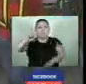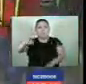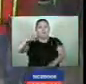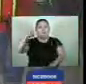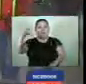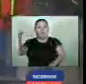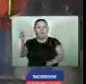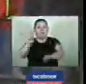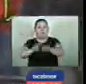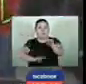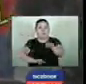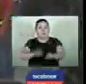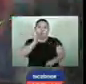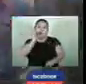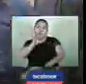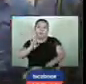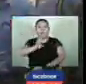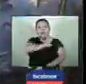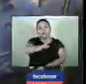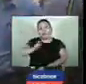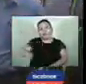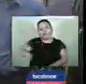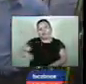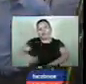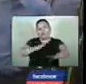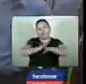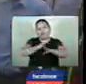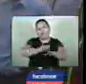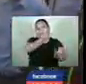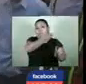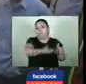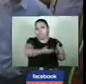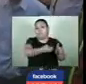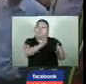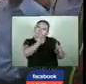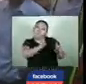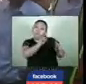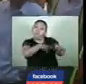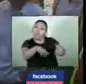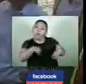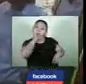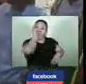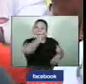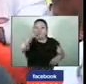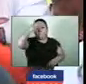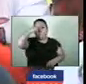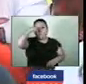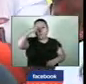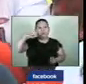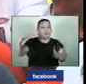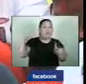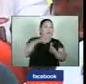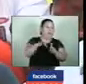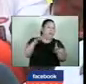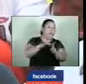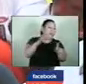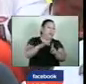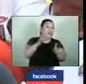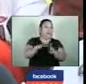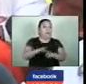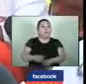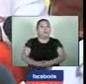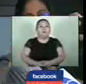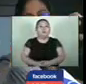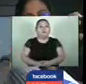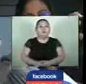dólares. De acuerdo con su abogado defensor, el ex funcionario recibió ese estatus por persecución política. El